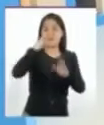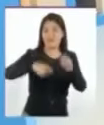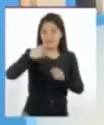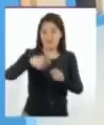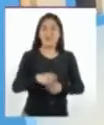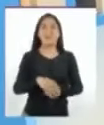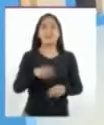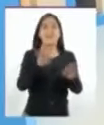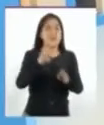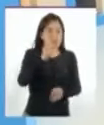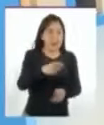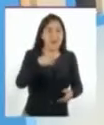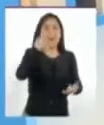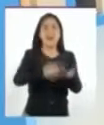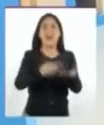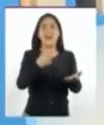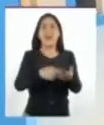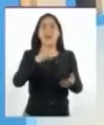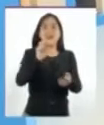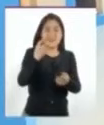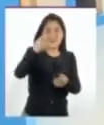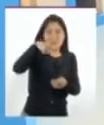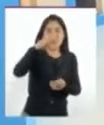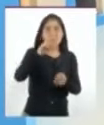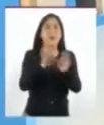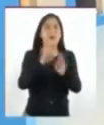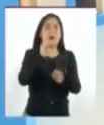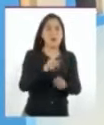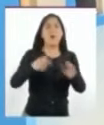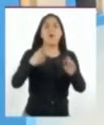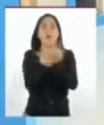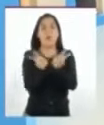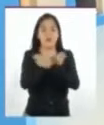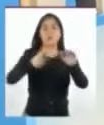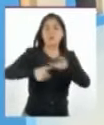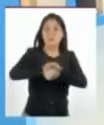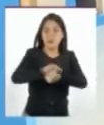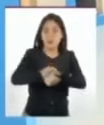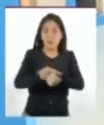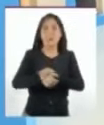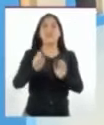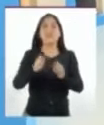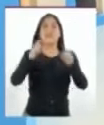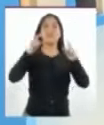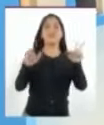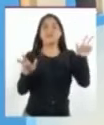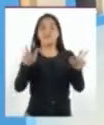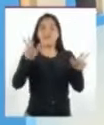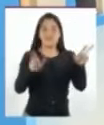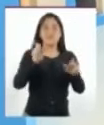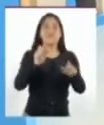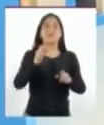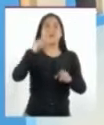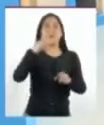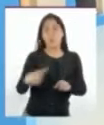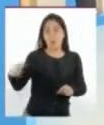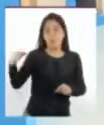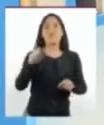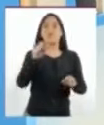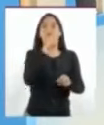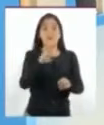encontraron caracoles de agua dulce y huesos de tortuga, ardilla, iguana y armadillo. La aparición